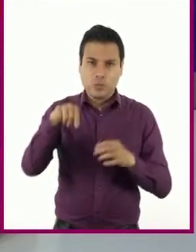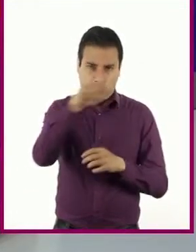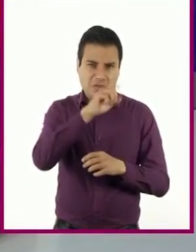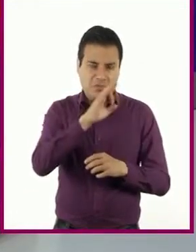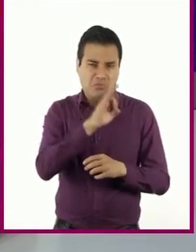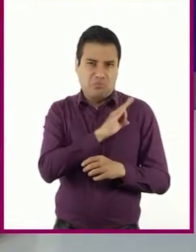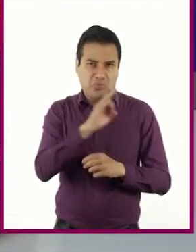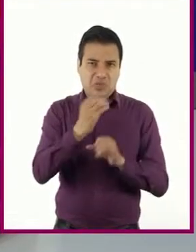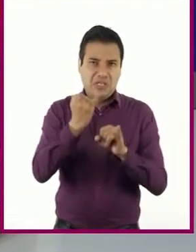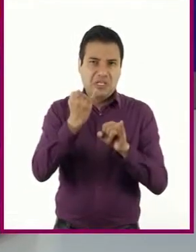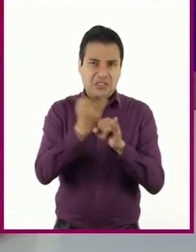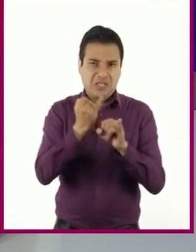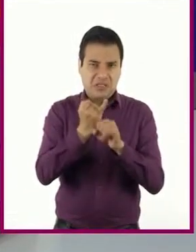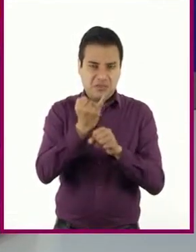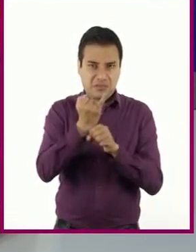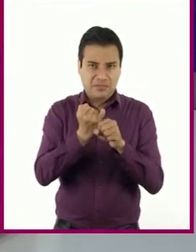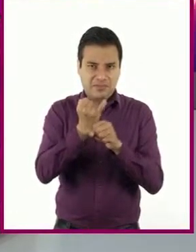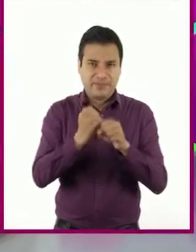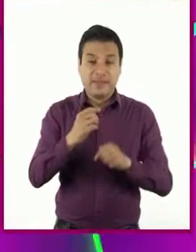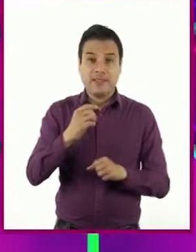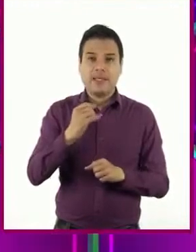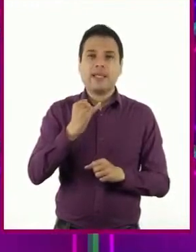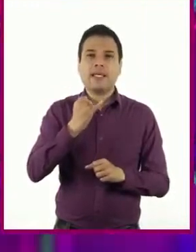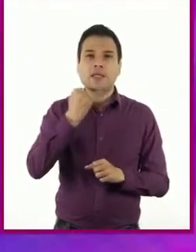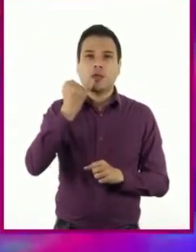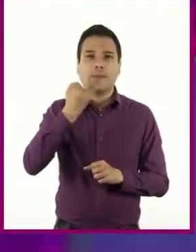poema traducido en su lengua náhuatl.